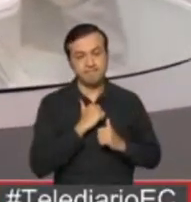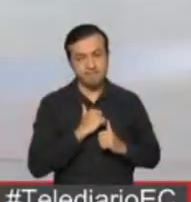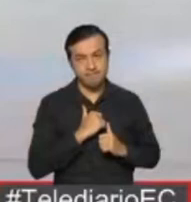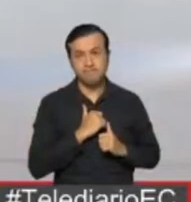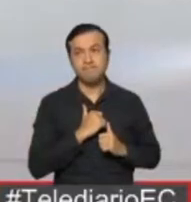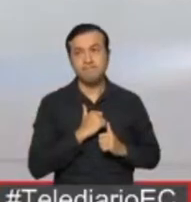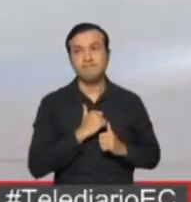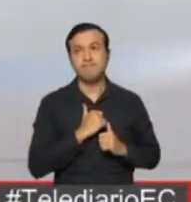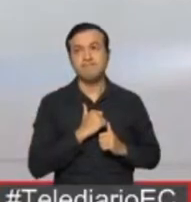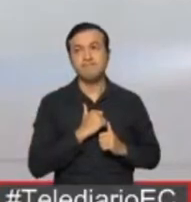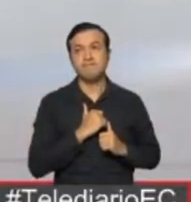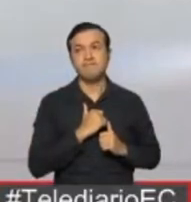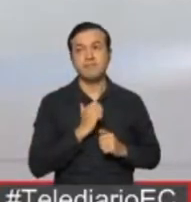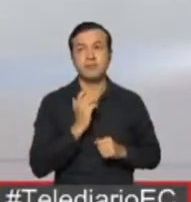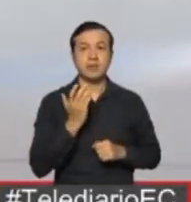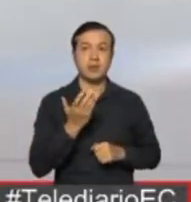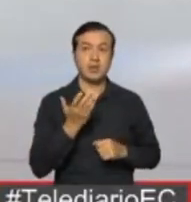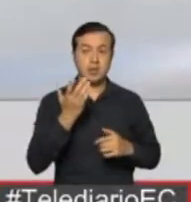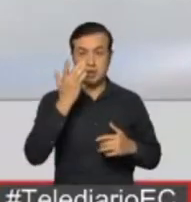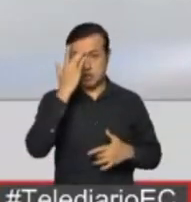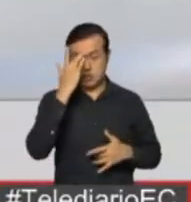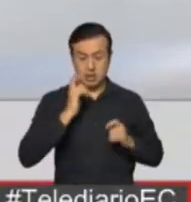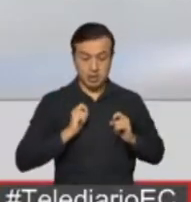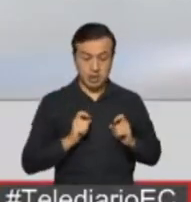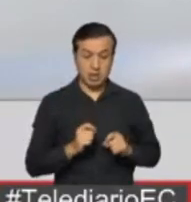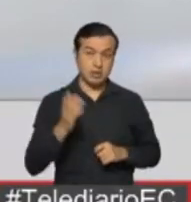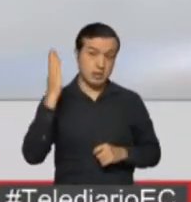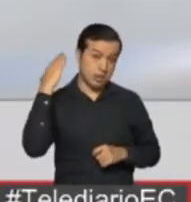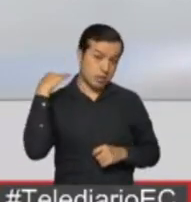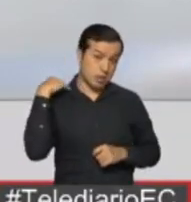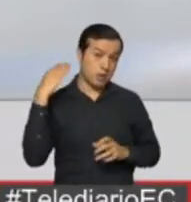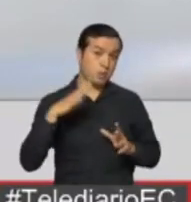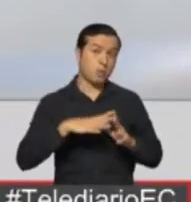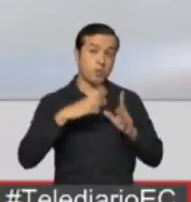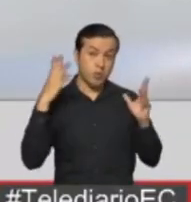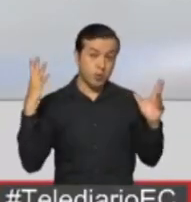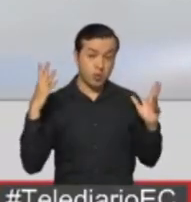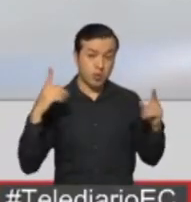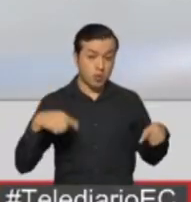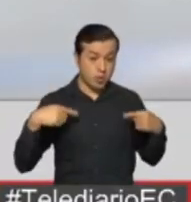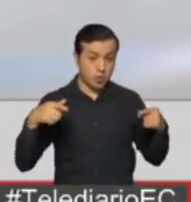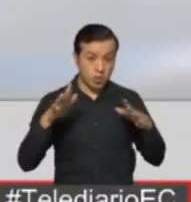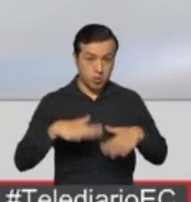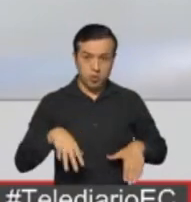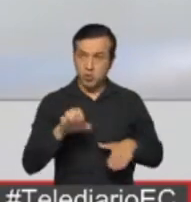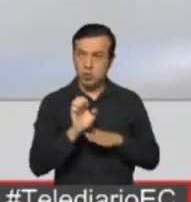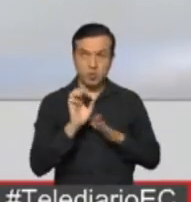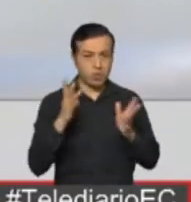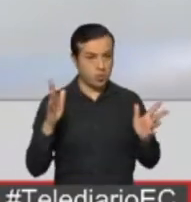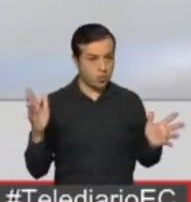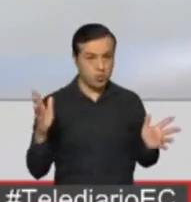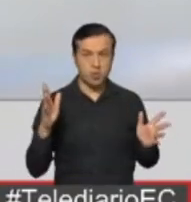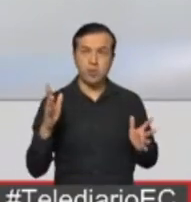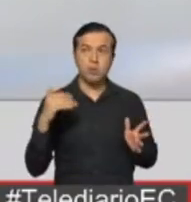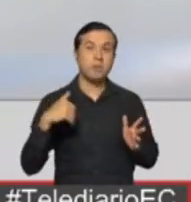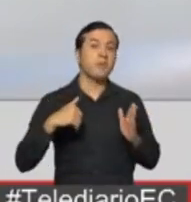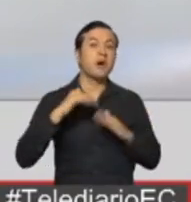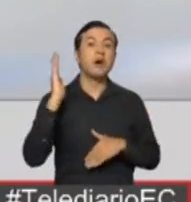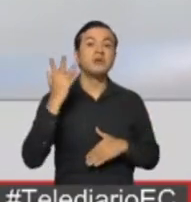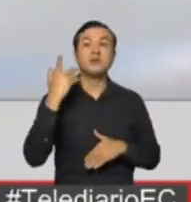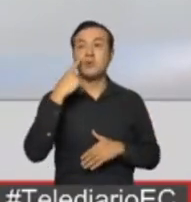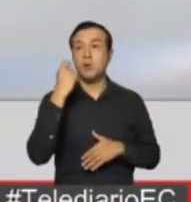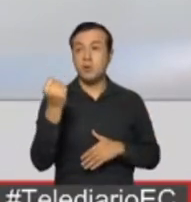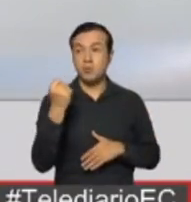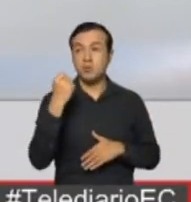mejor ventajosamente el cáncer de pulmón como lo es en el mundo no tiene la frecuencia que en nuestro país aquí los tumores más frecuentes en